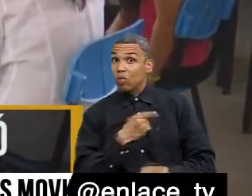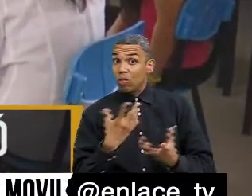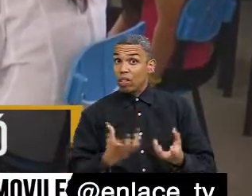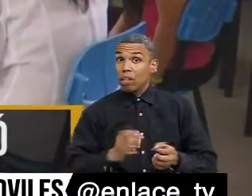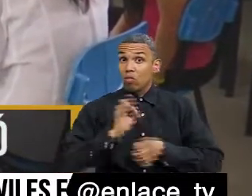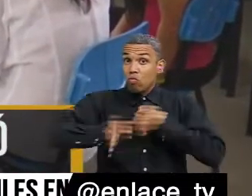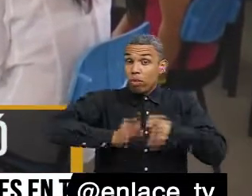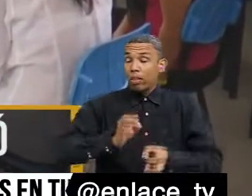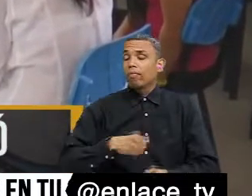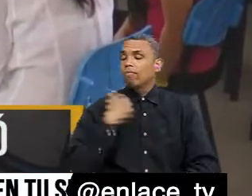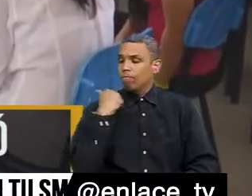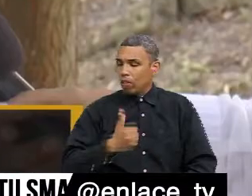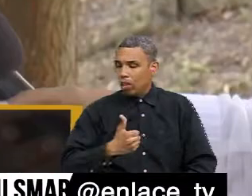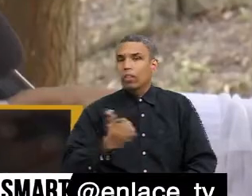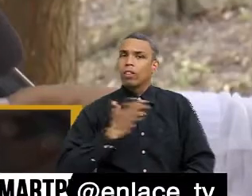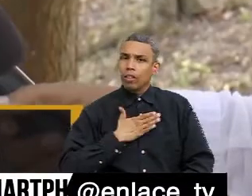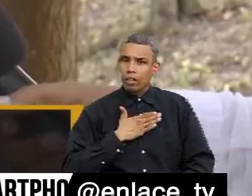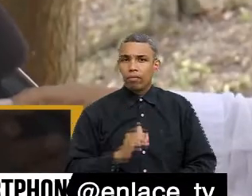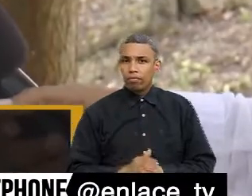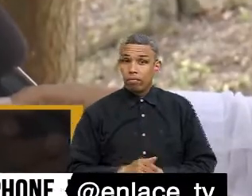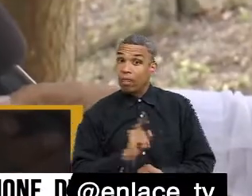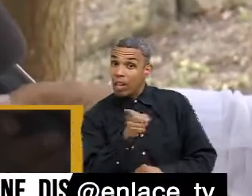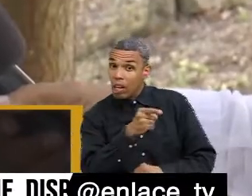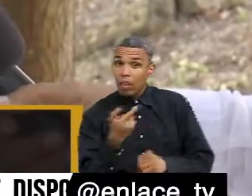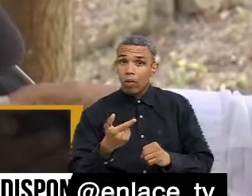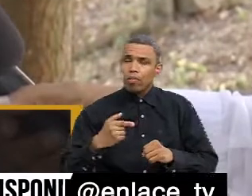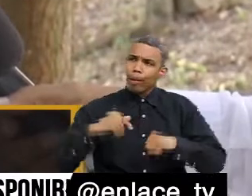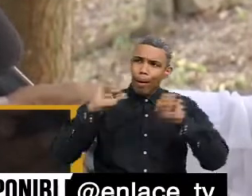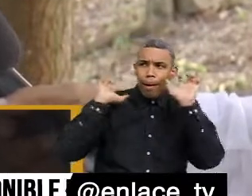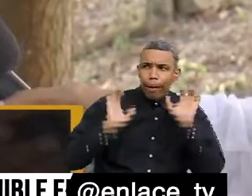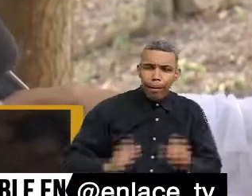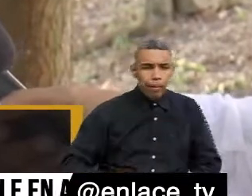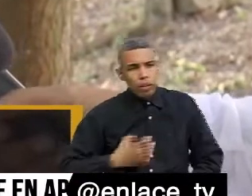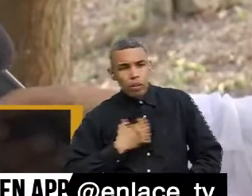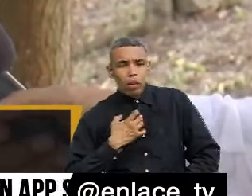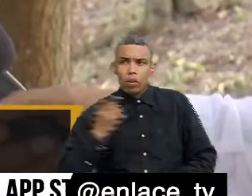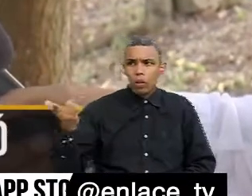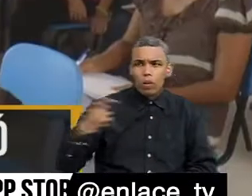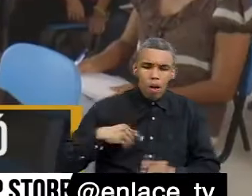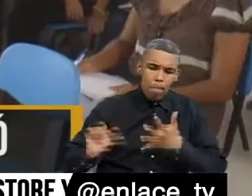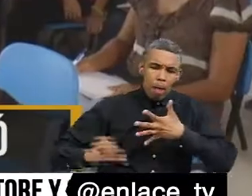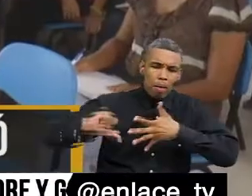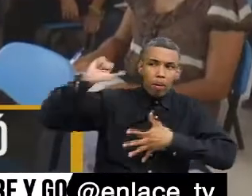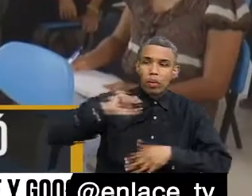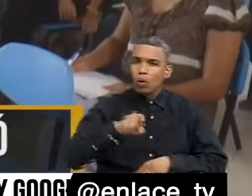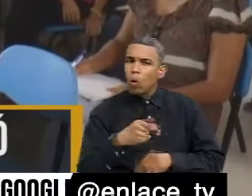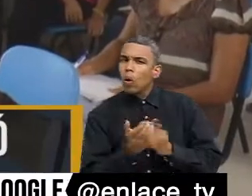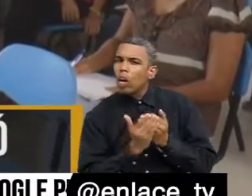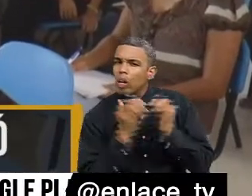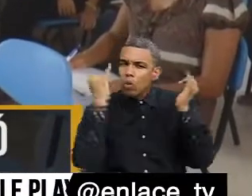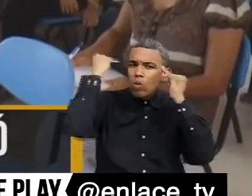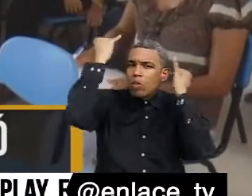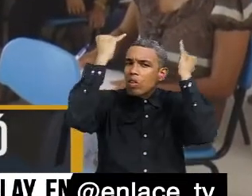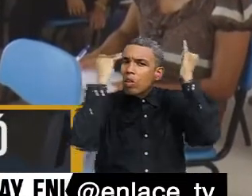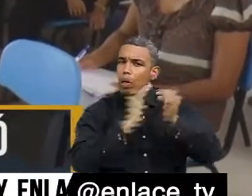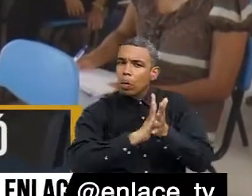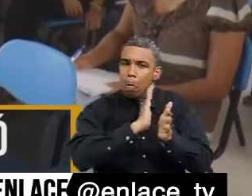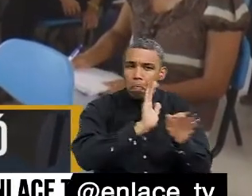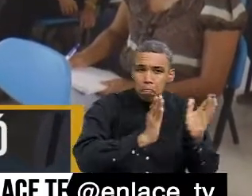que no se quedan en la queja sino que nos proponen soluciones respecto a lo que ellos ven que los puede afectar agrega que ya hay visionadas